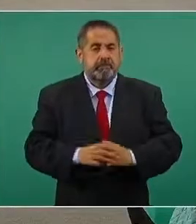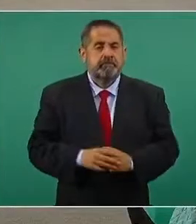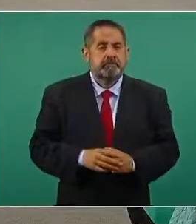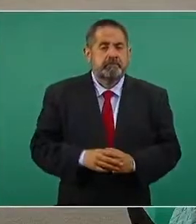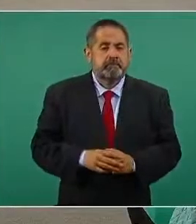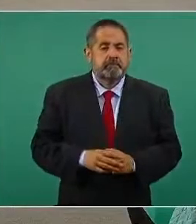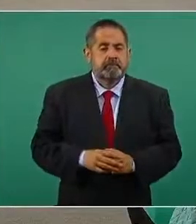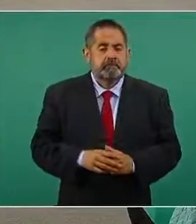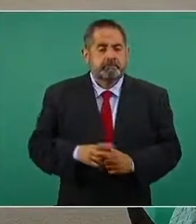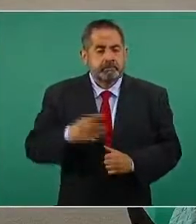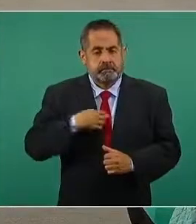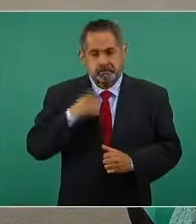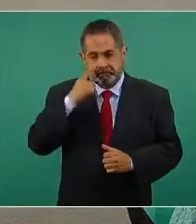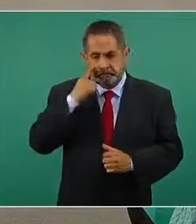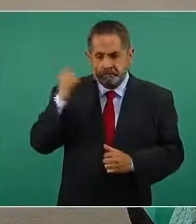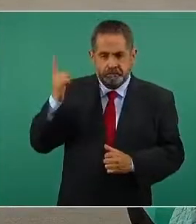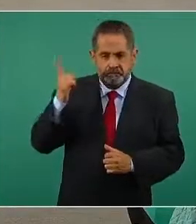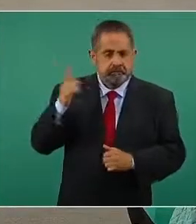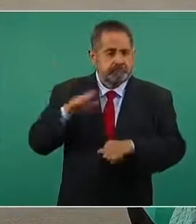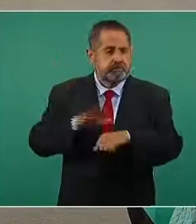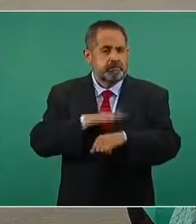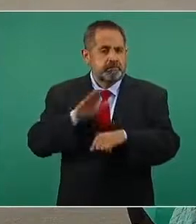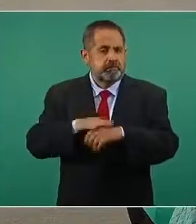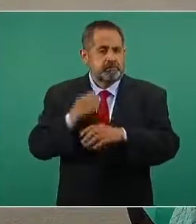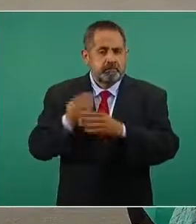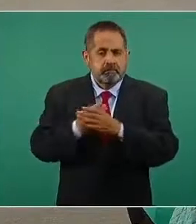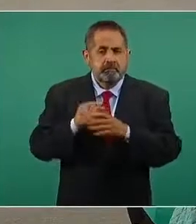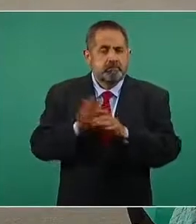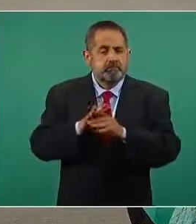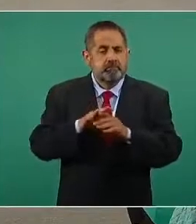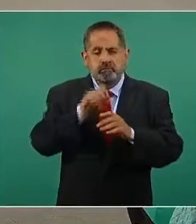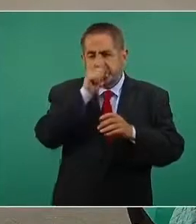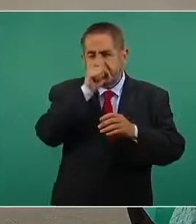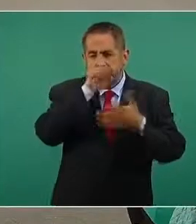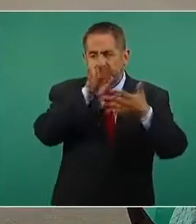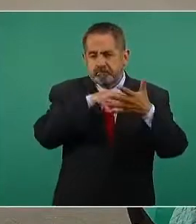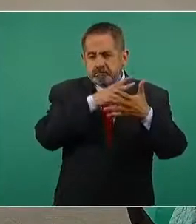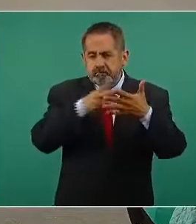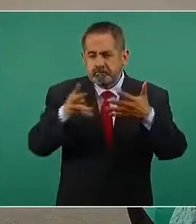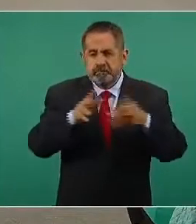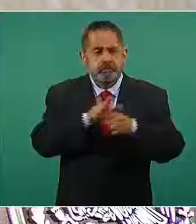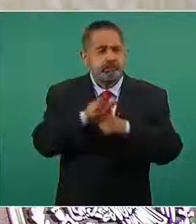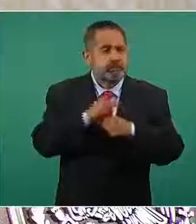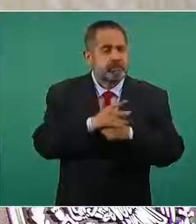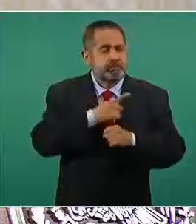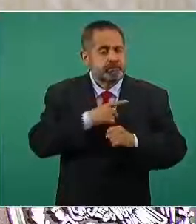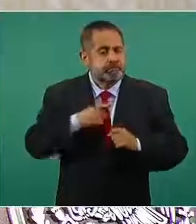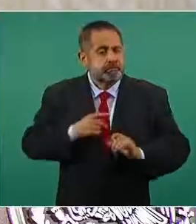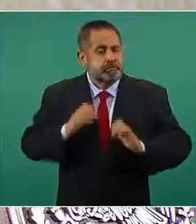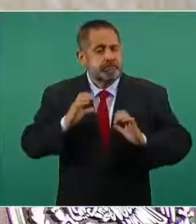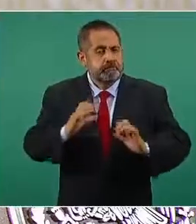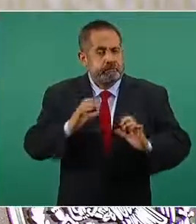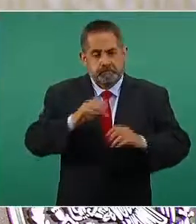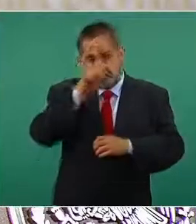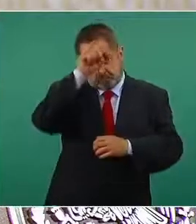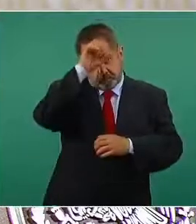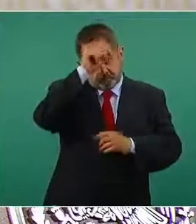Aquí hicimos una categorización de los diferentes impactos ambientales que se tienen en